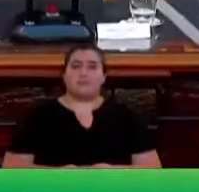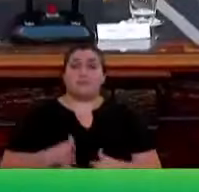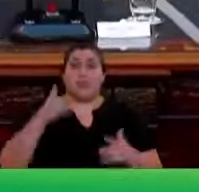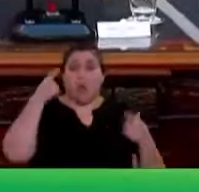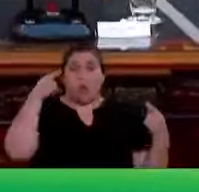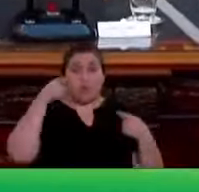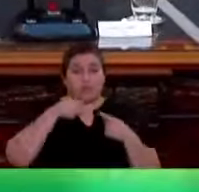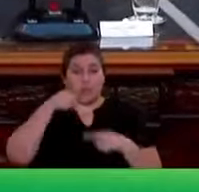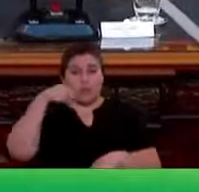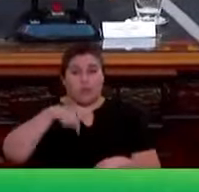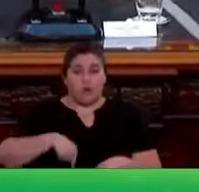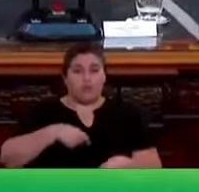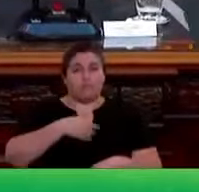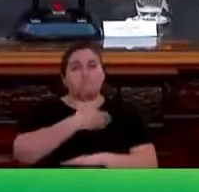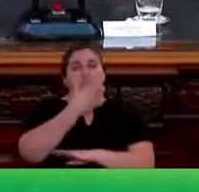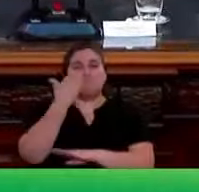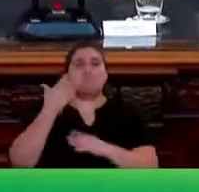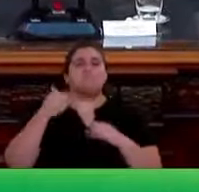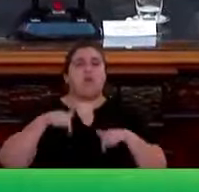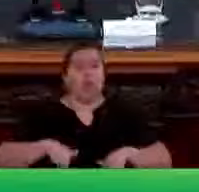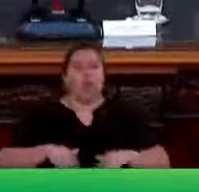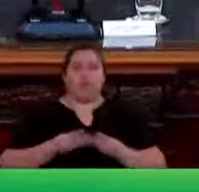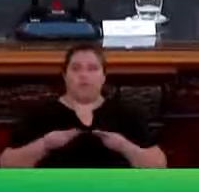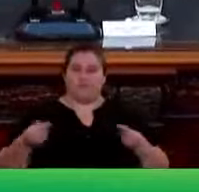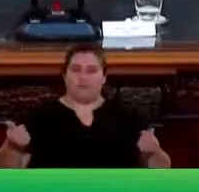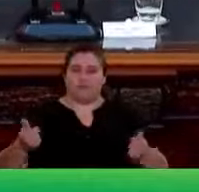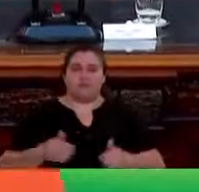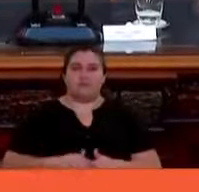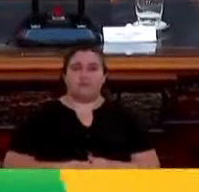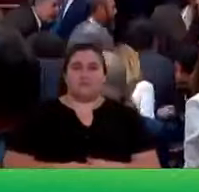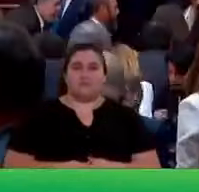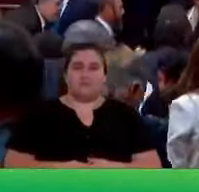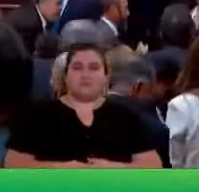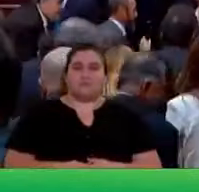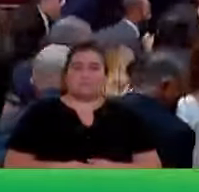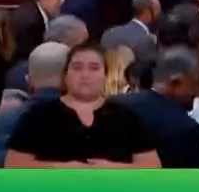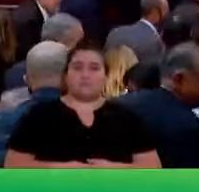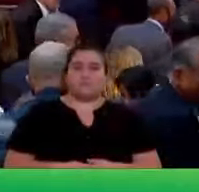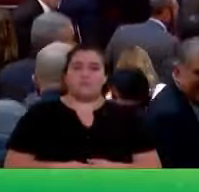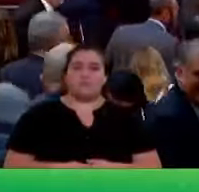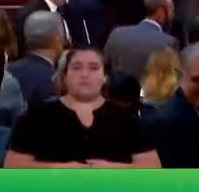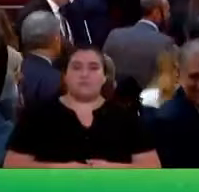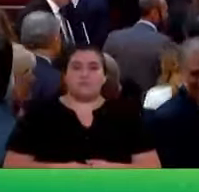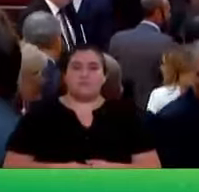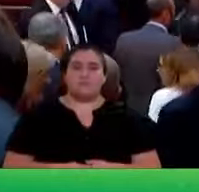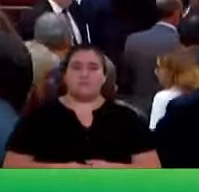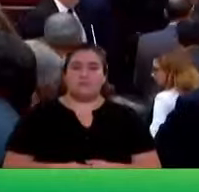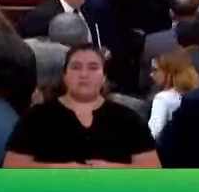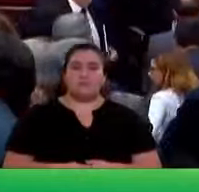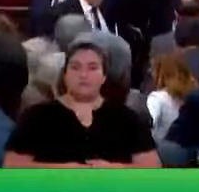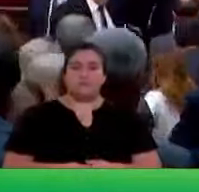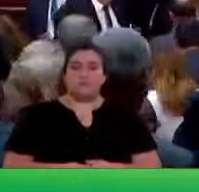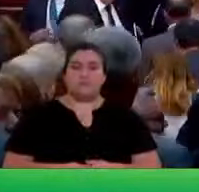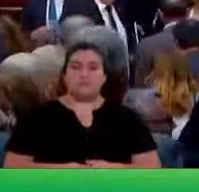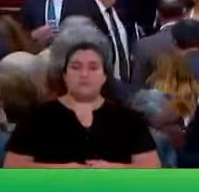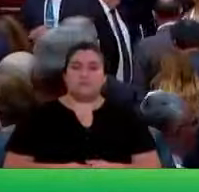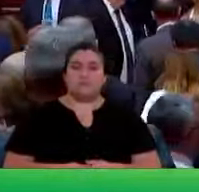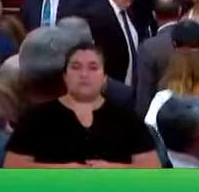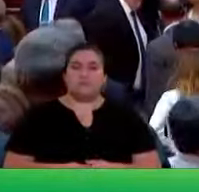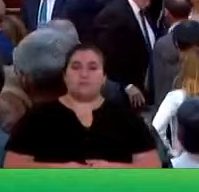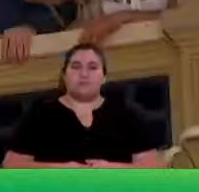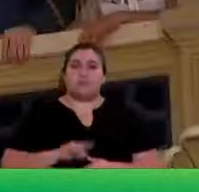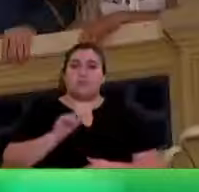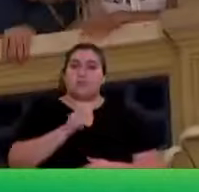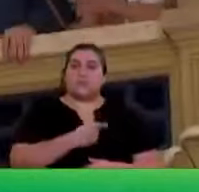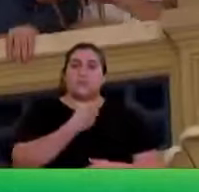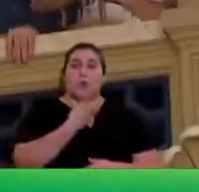estos últimos 10 años cómo se degradó la educación, en una de las crisis educativas más grandes de la historia de nuestra provincia. En los últimos 6